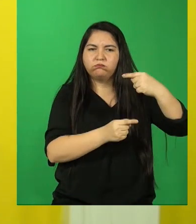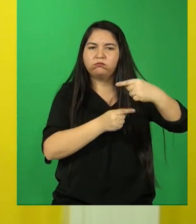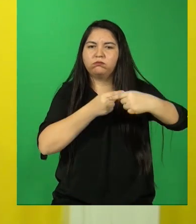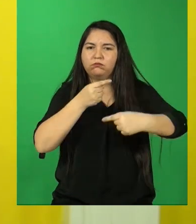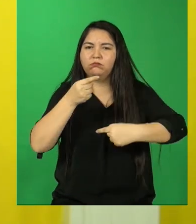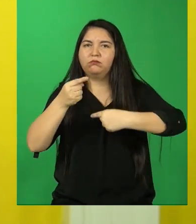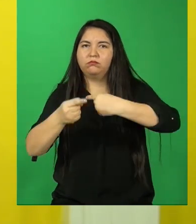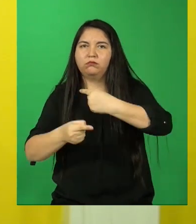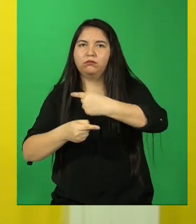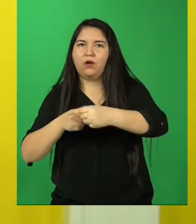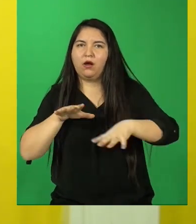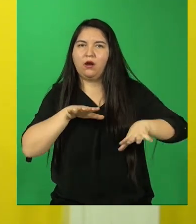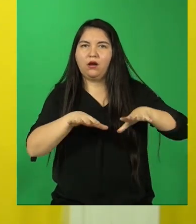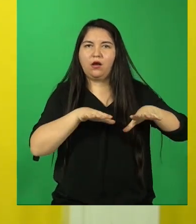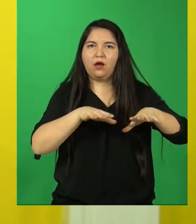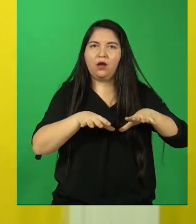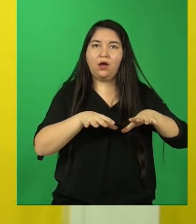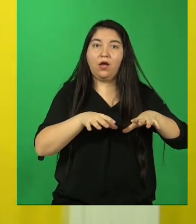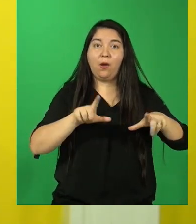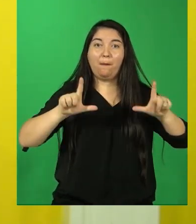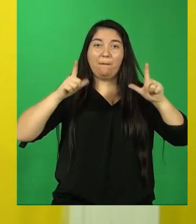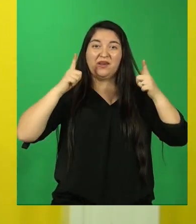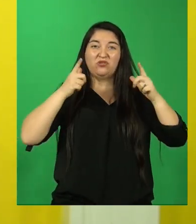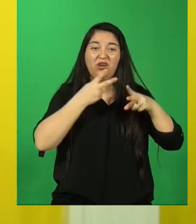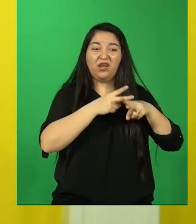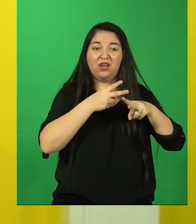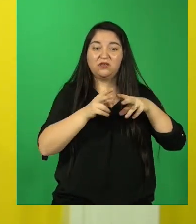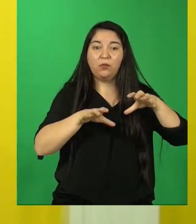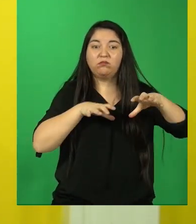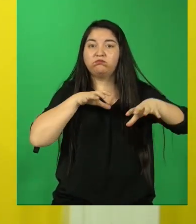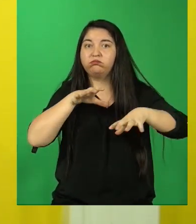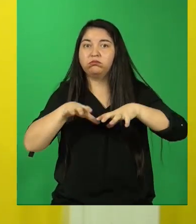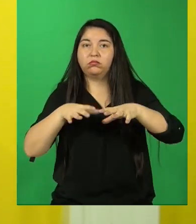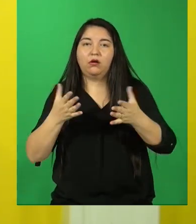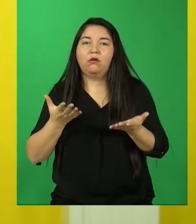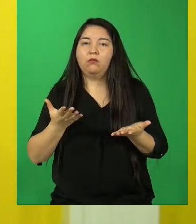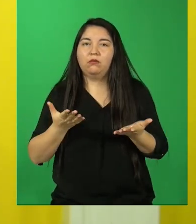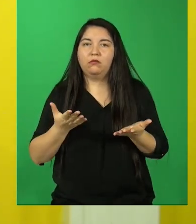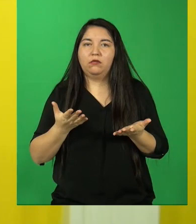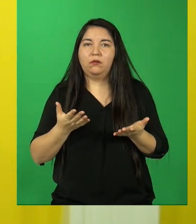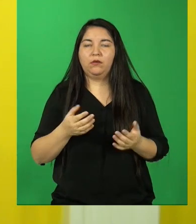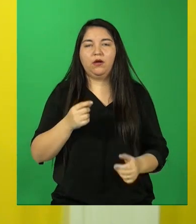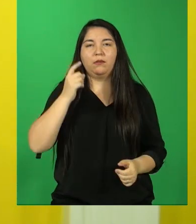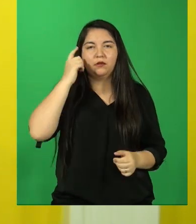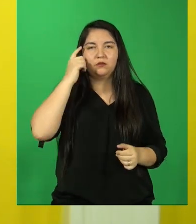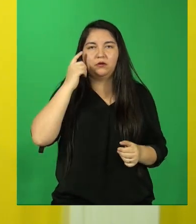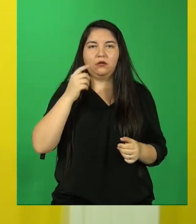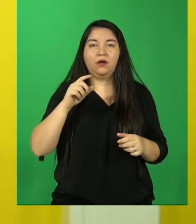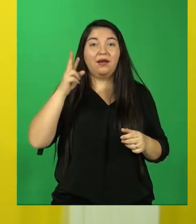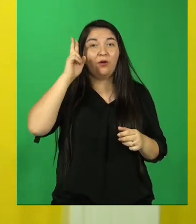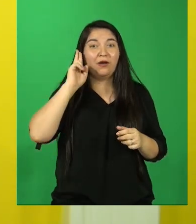la acción, lo que hacen los personajes. Dijimos que los personajes no solamente pueden ser